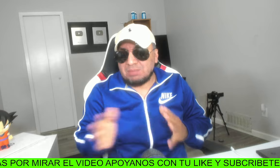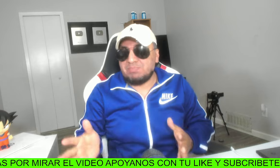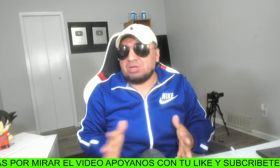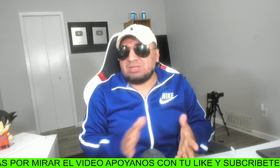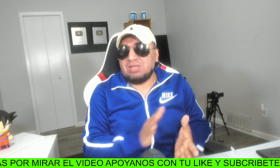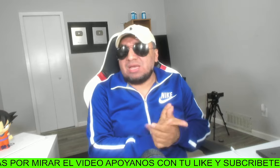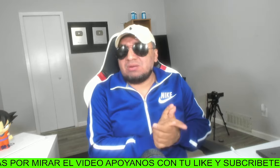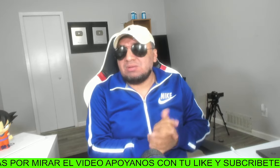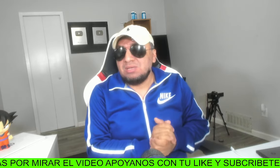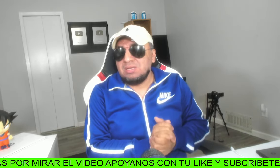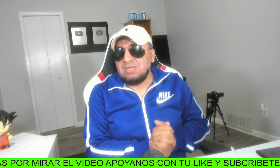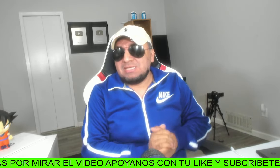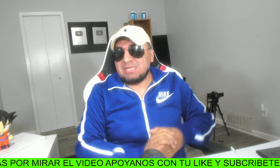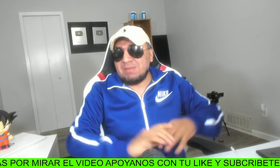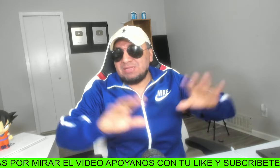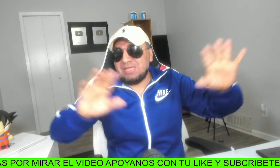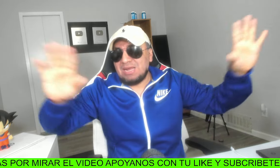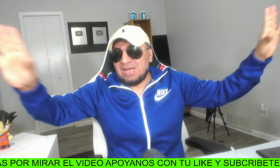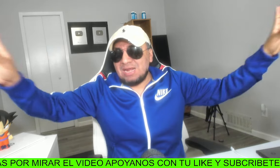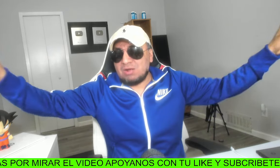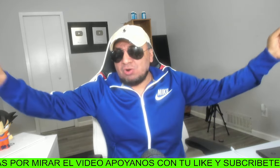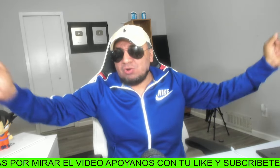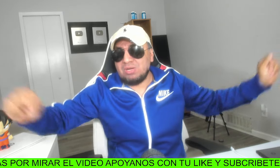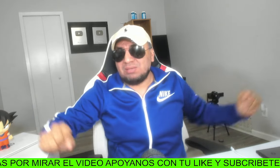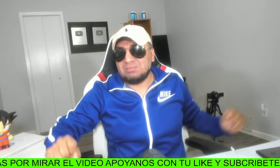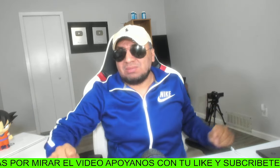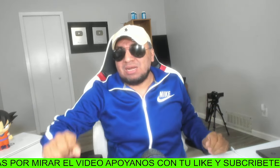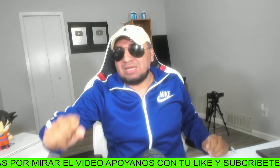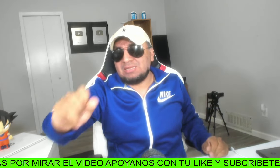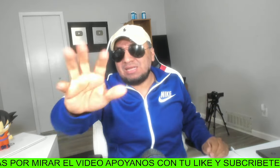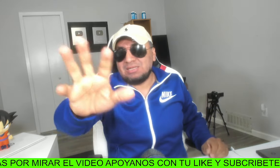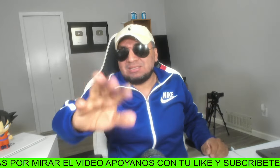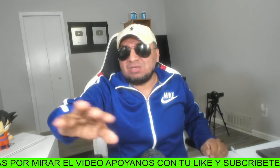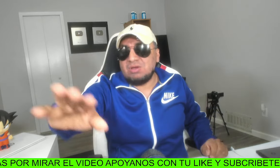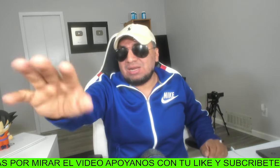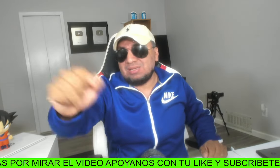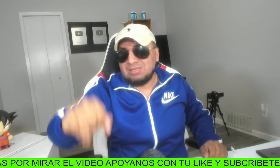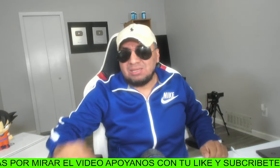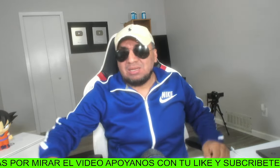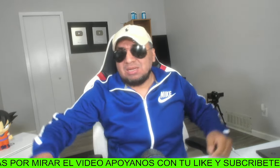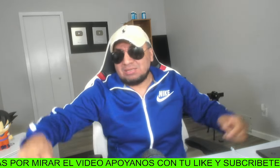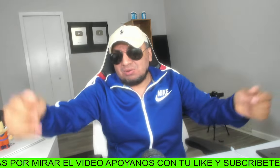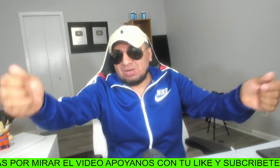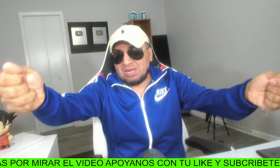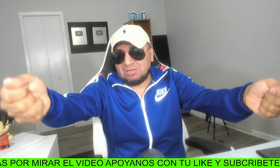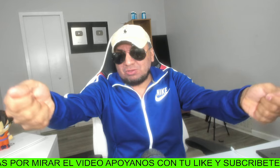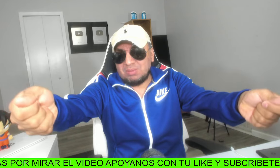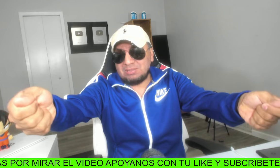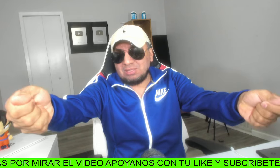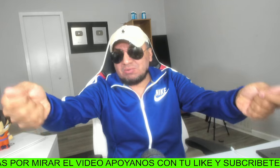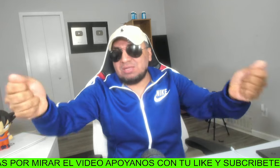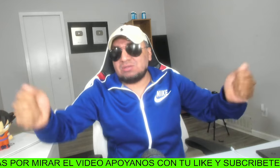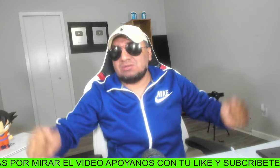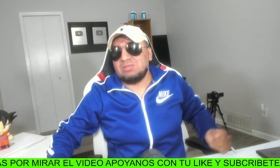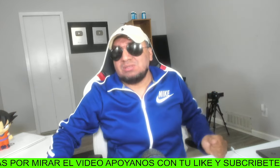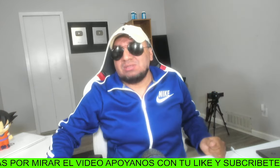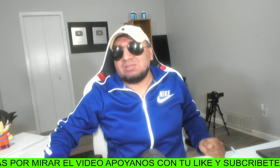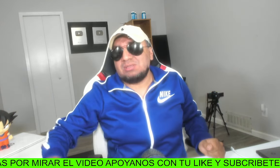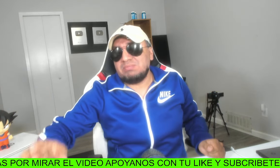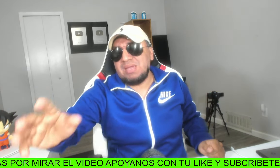con transporte y dinero. Y se va a vender a las colonias, a las tiendas. Señora, le traigo una caja de tomate.